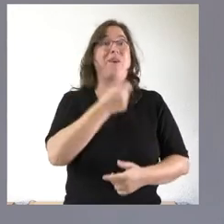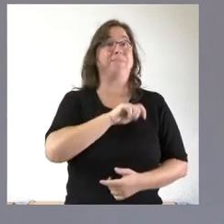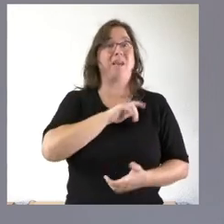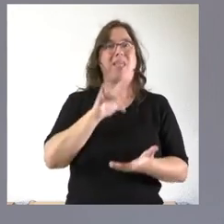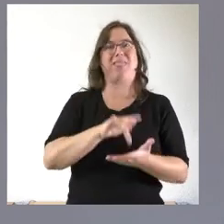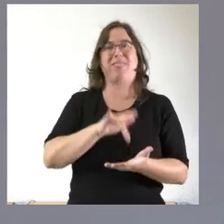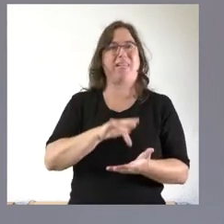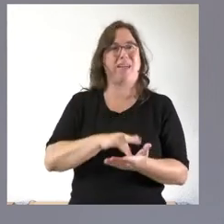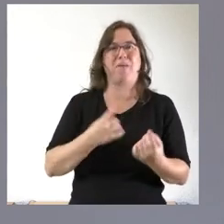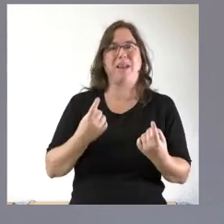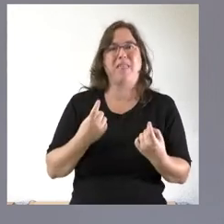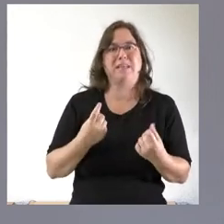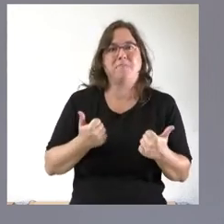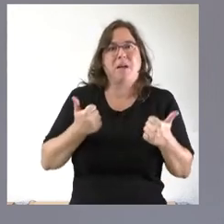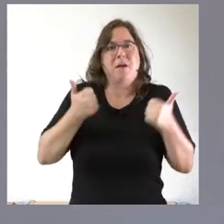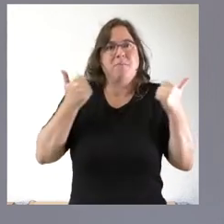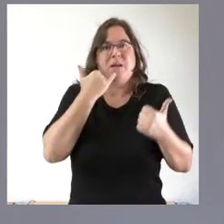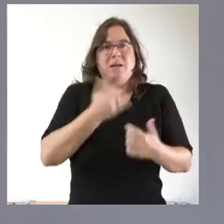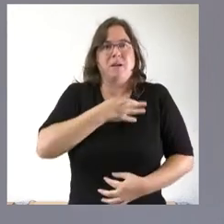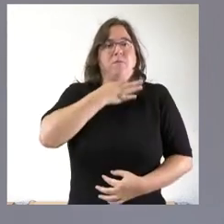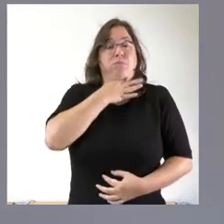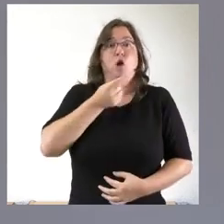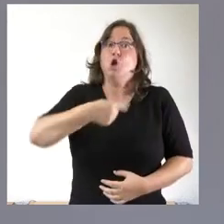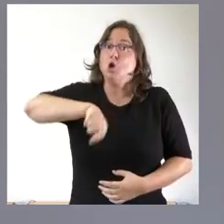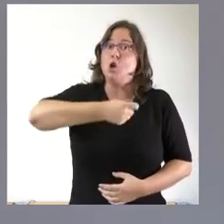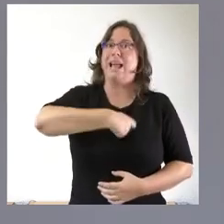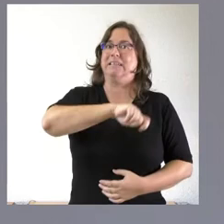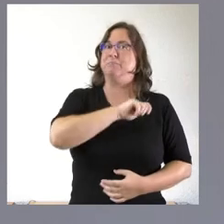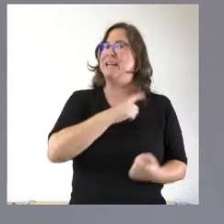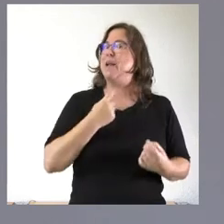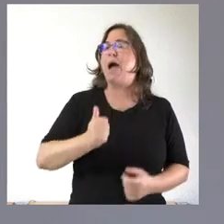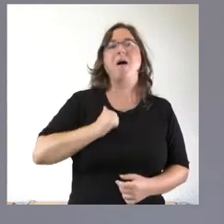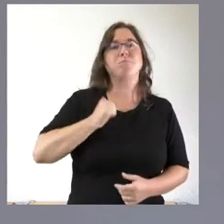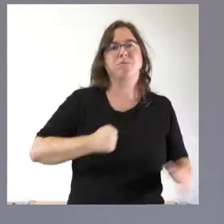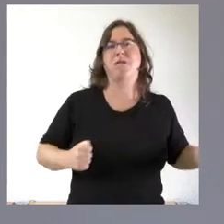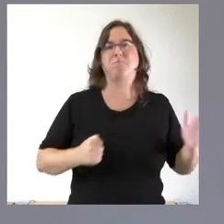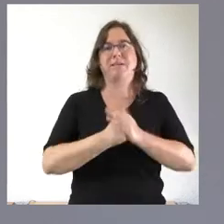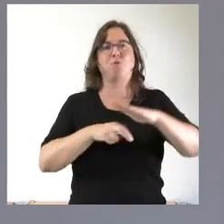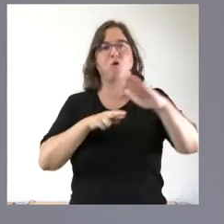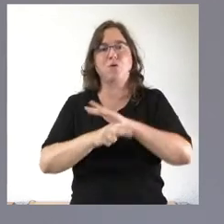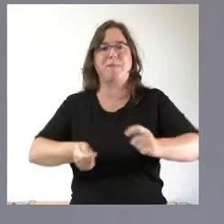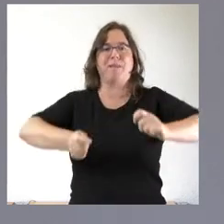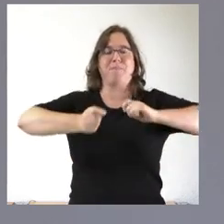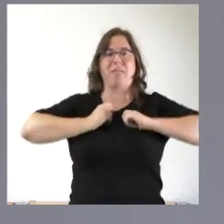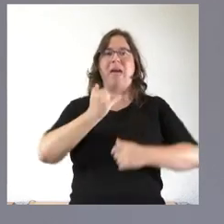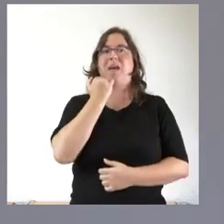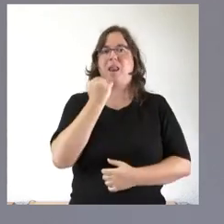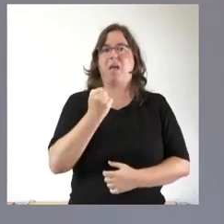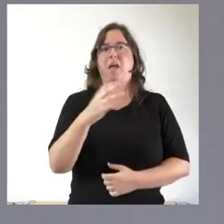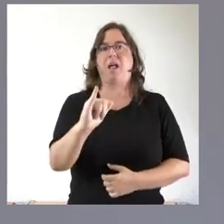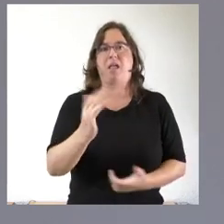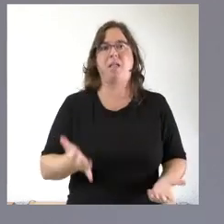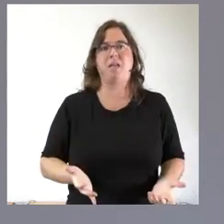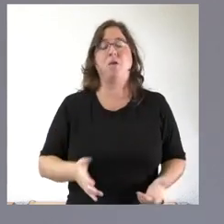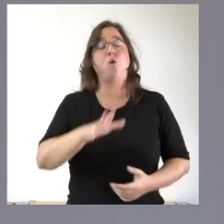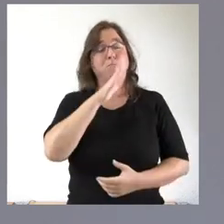tanto, tenemos la obligación en este momento, como país, como España, de aprovechar todas las posibilidades de producción energética que se presentan ante nosotros y,